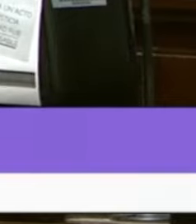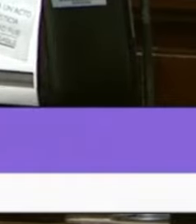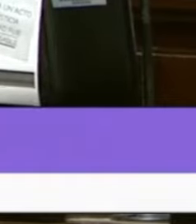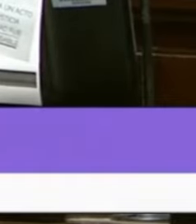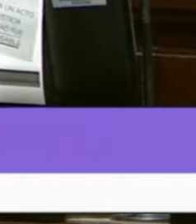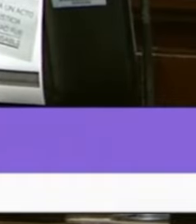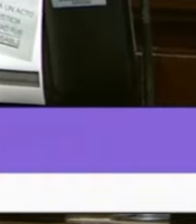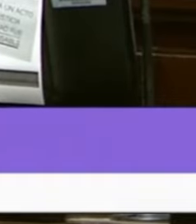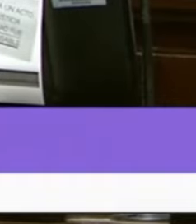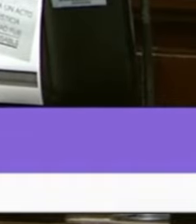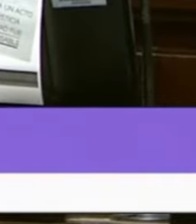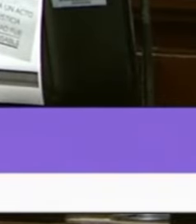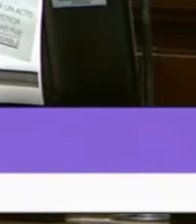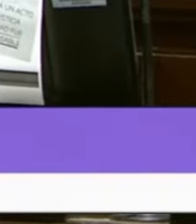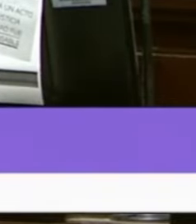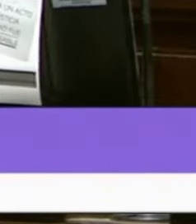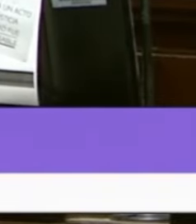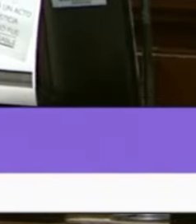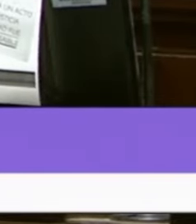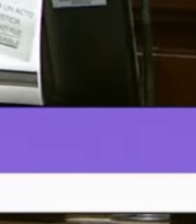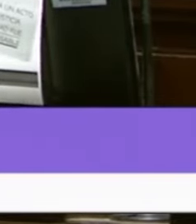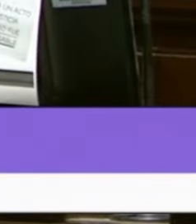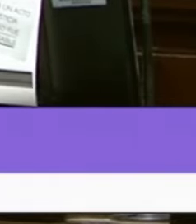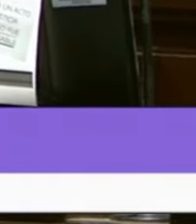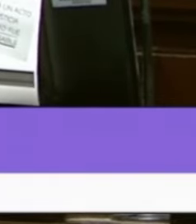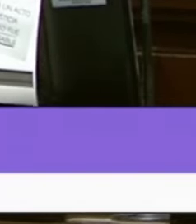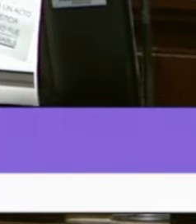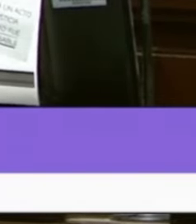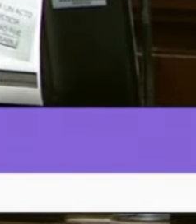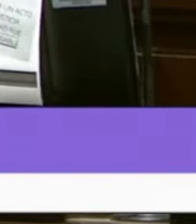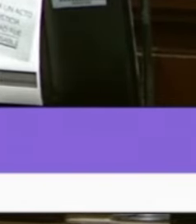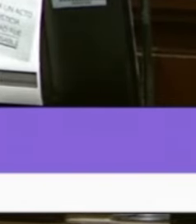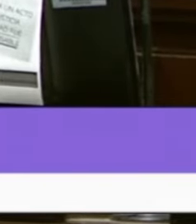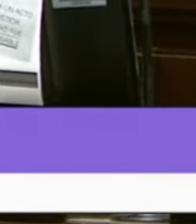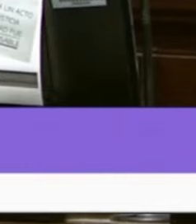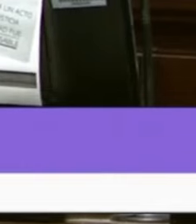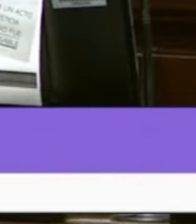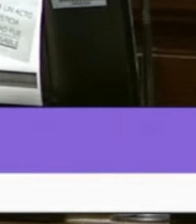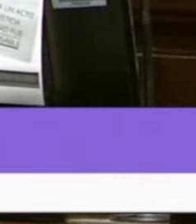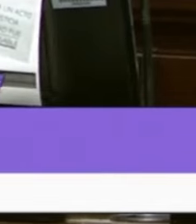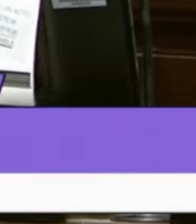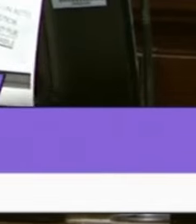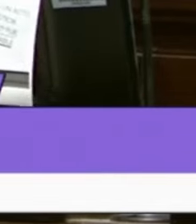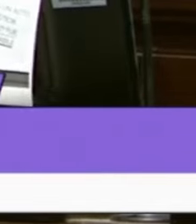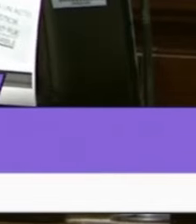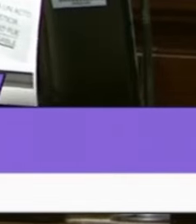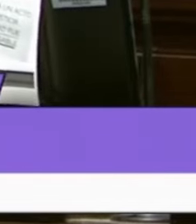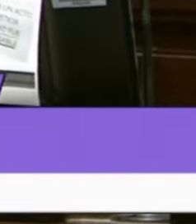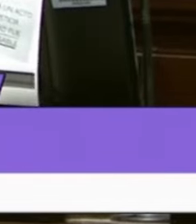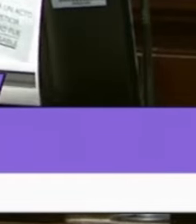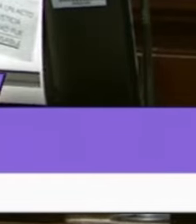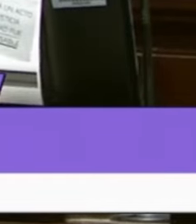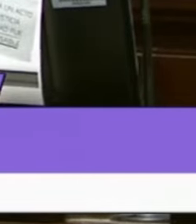lo hacemos igual, de manera unilateral. Así que no hay ningún problema. Pero yo insisto y afirmo, en esta legislatura